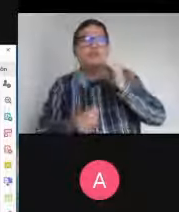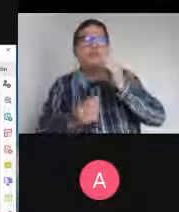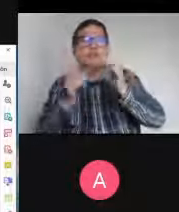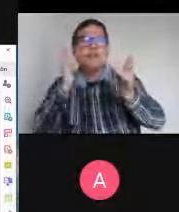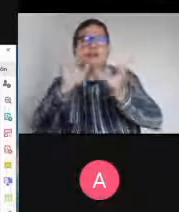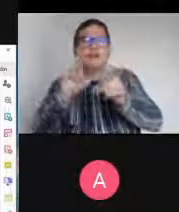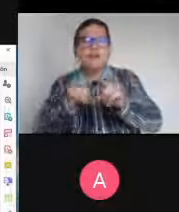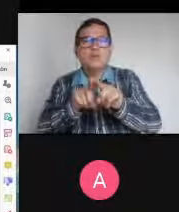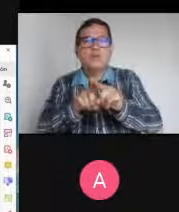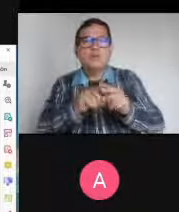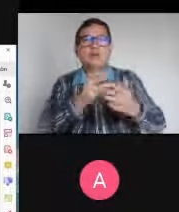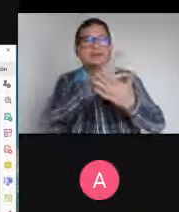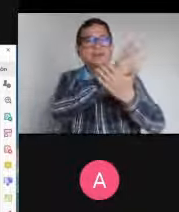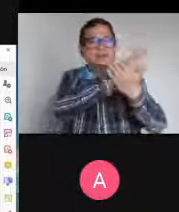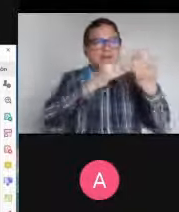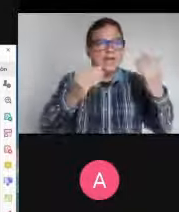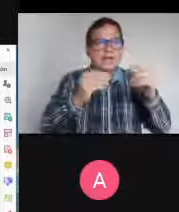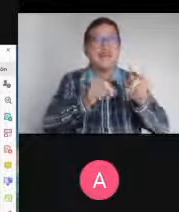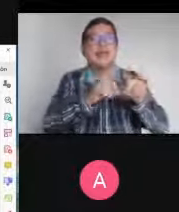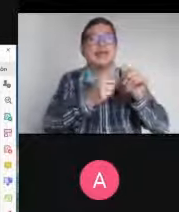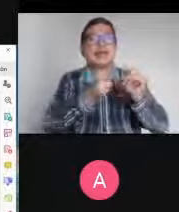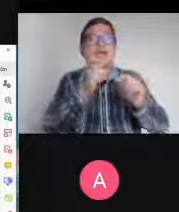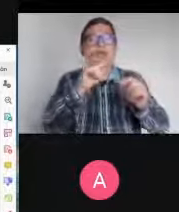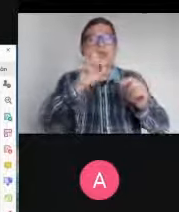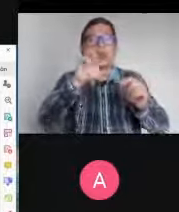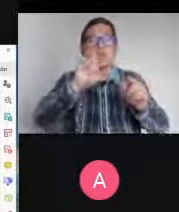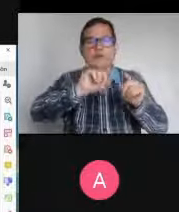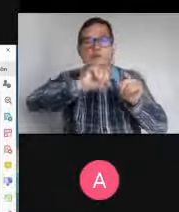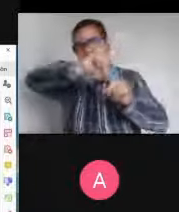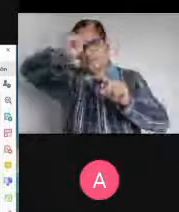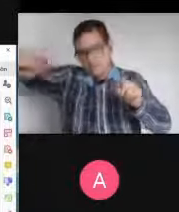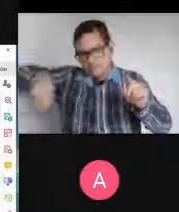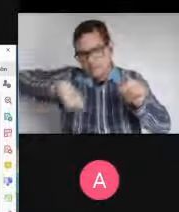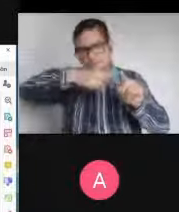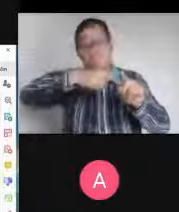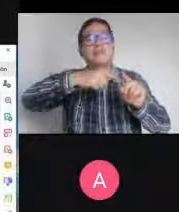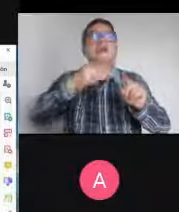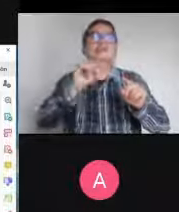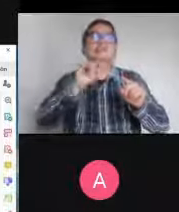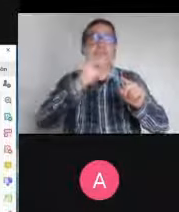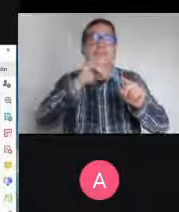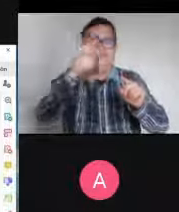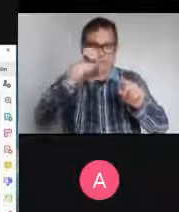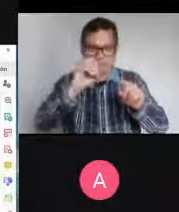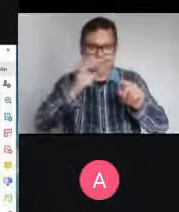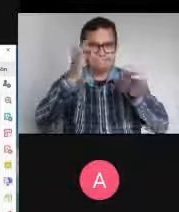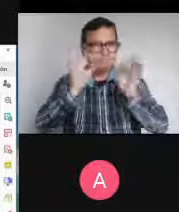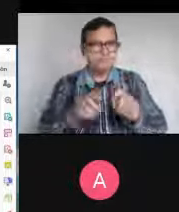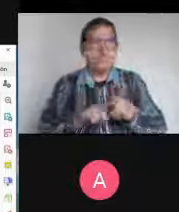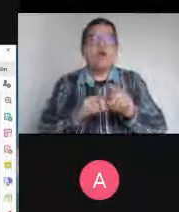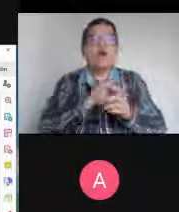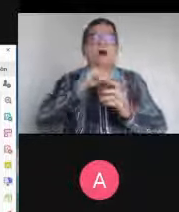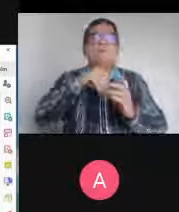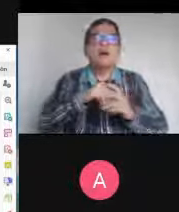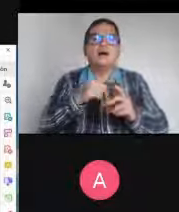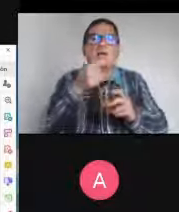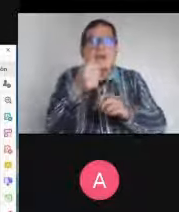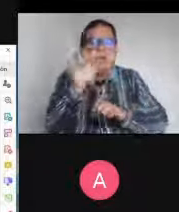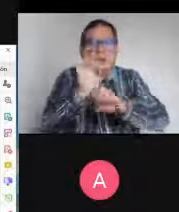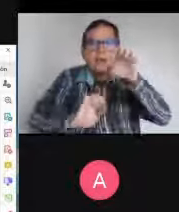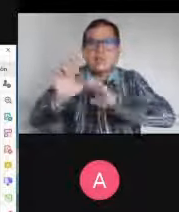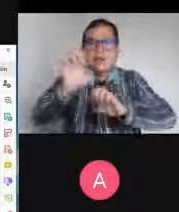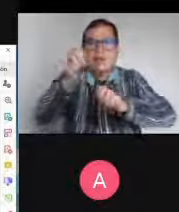la señal que sale del generador y que está ingresando a nuestro circuito. Y finalmente, aquí sobre la resistencia, pues vamos a ver